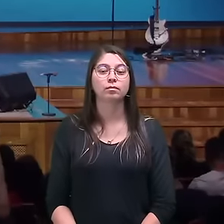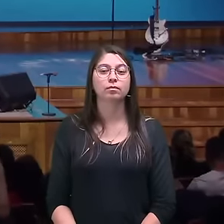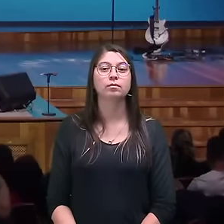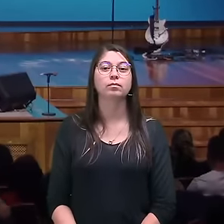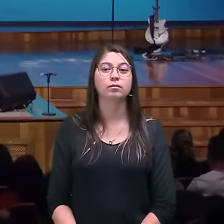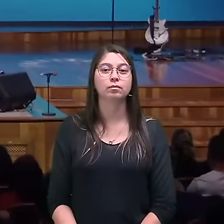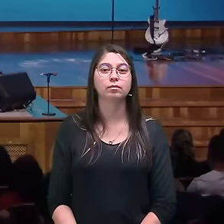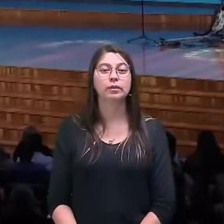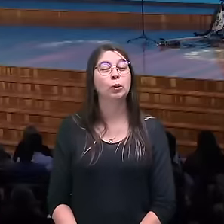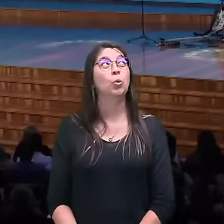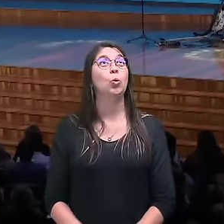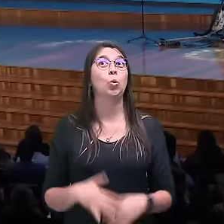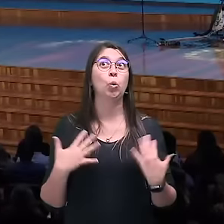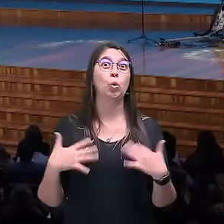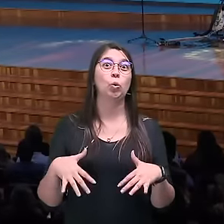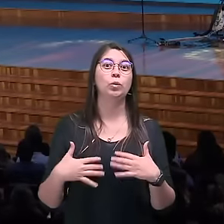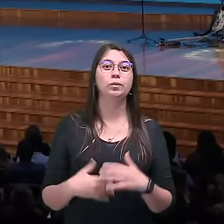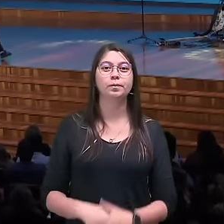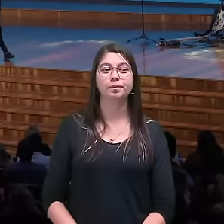Ay, Jesús.